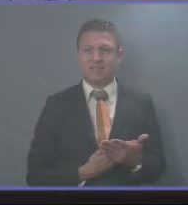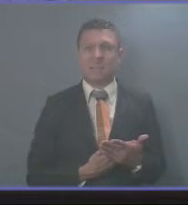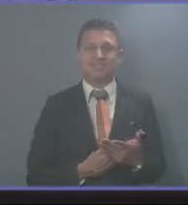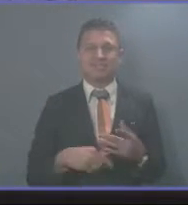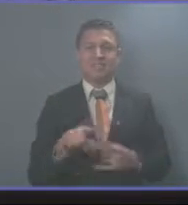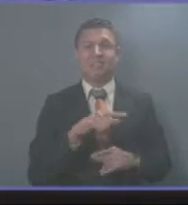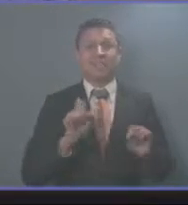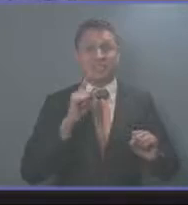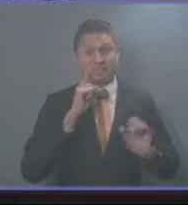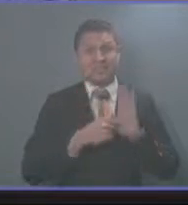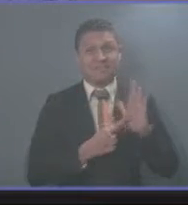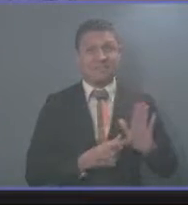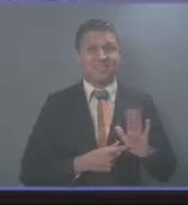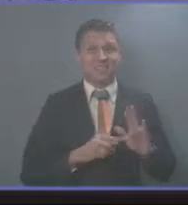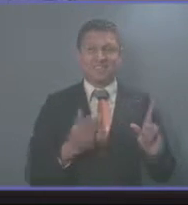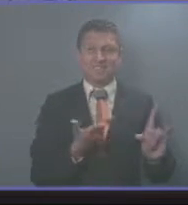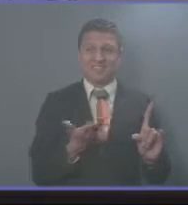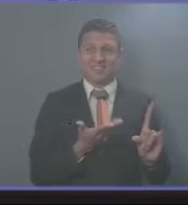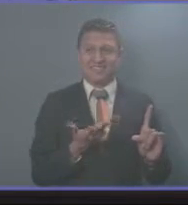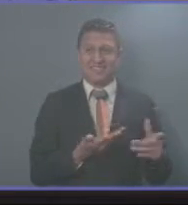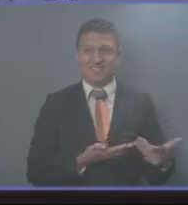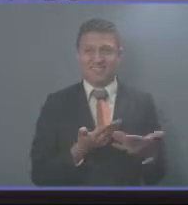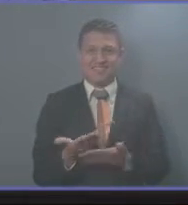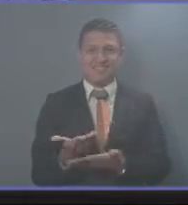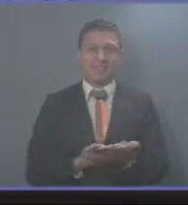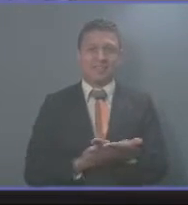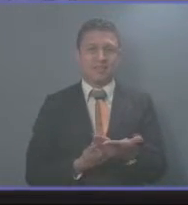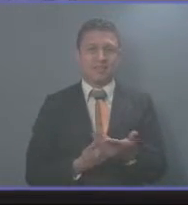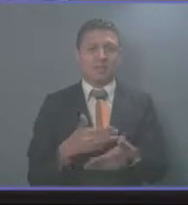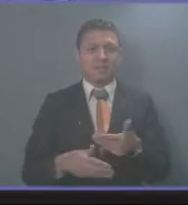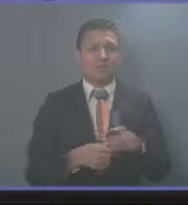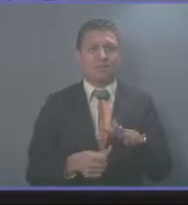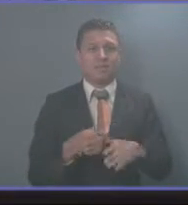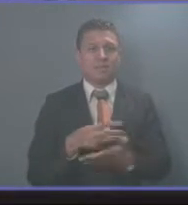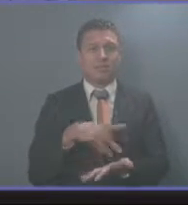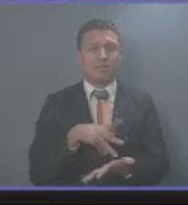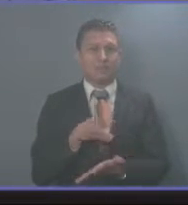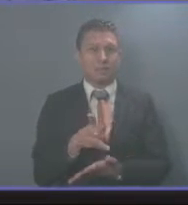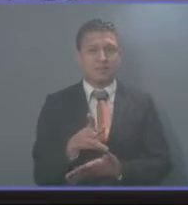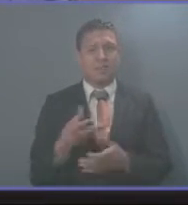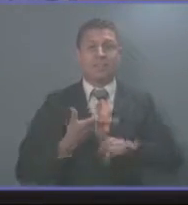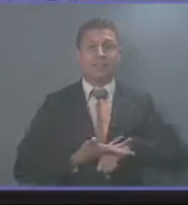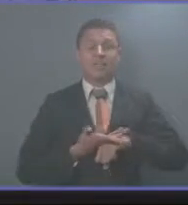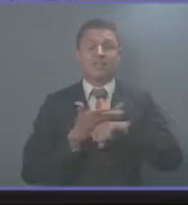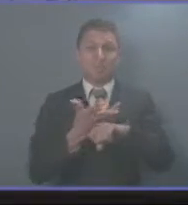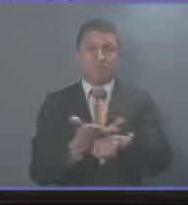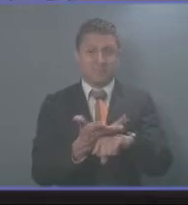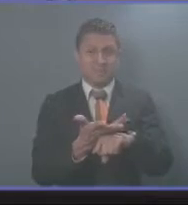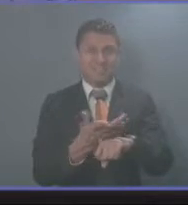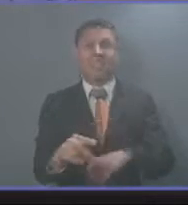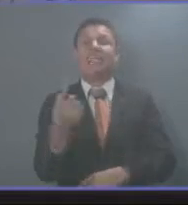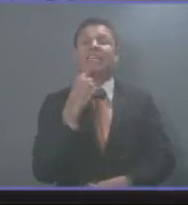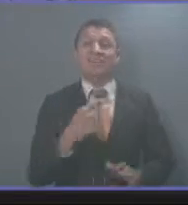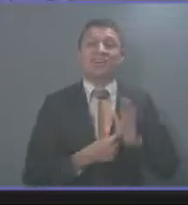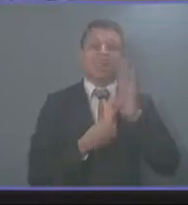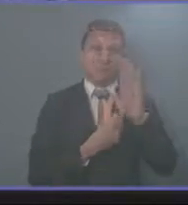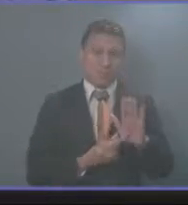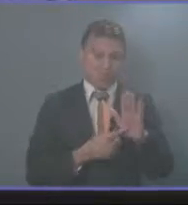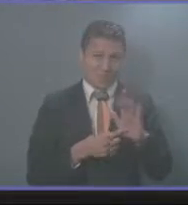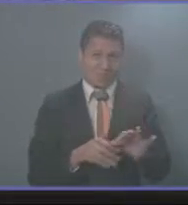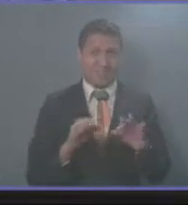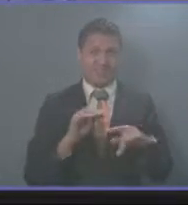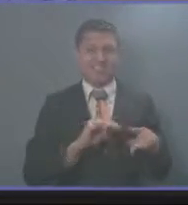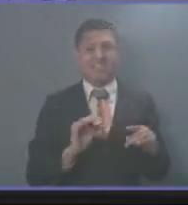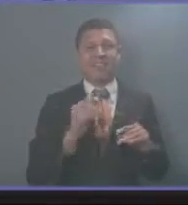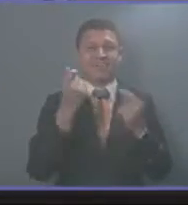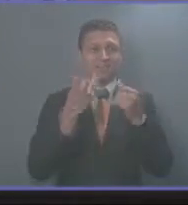dictamen en el sentido de recomendarle al Ministro de Obras Públicas y Transporte que incorpore en el proyecto de ley de